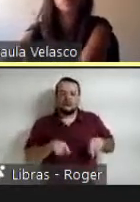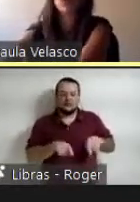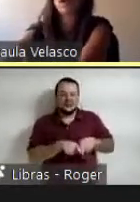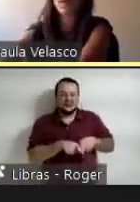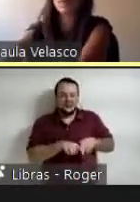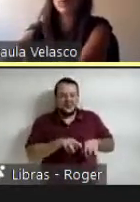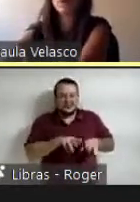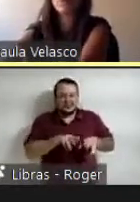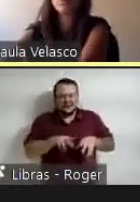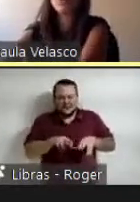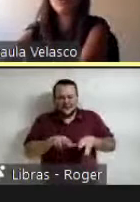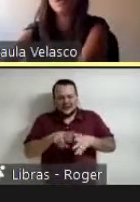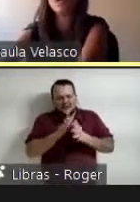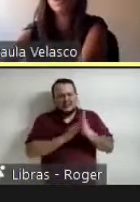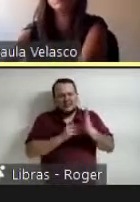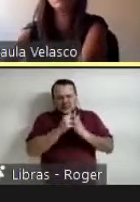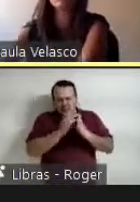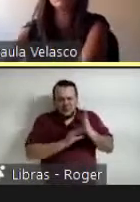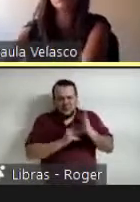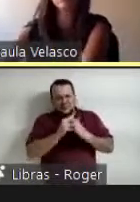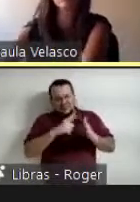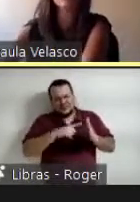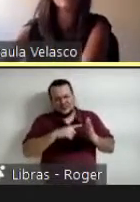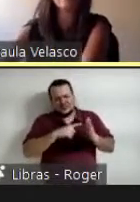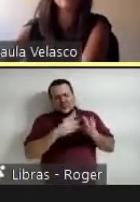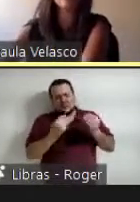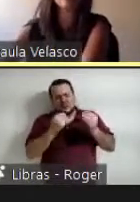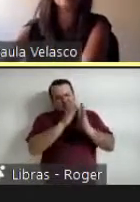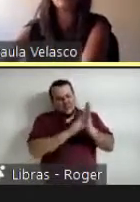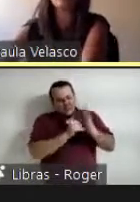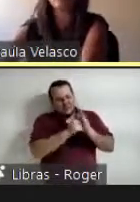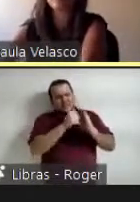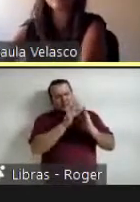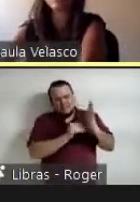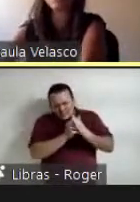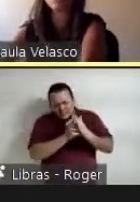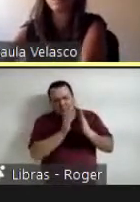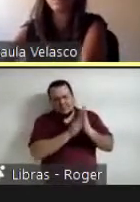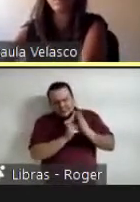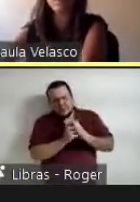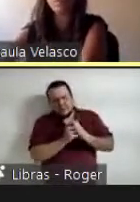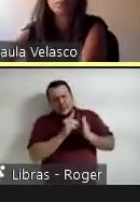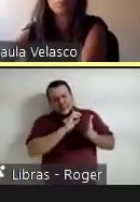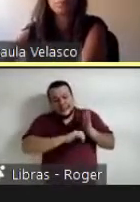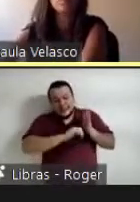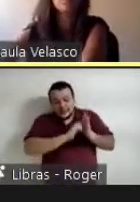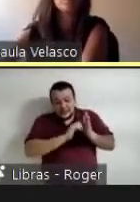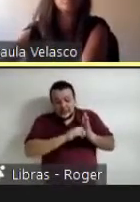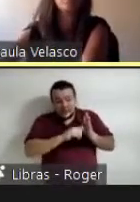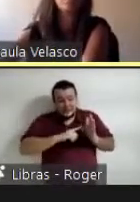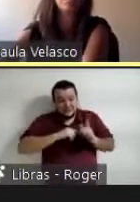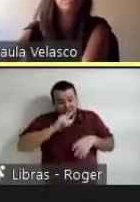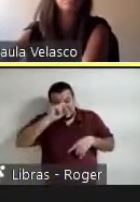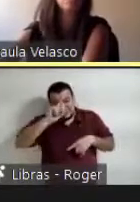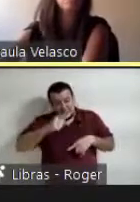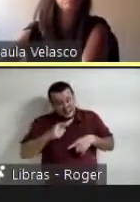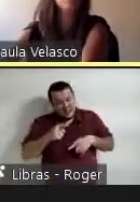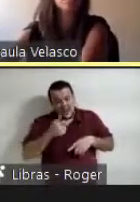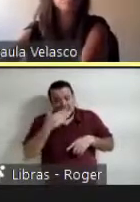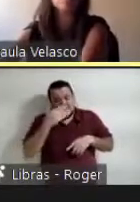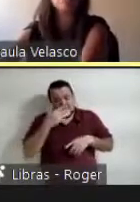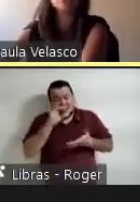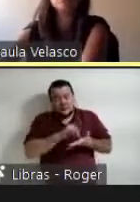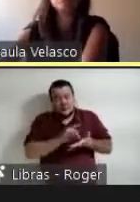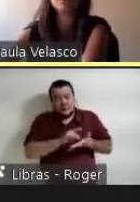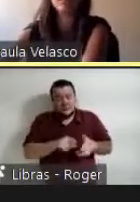primer estudio de campo tuvimos una idea de los colores originales y el estado real de esa superficie la intervención